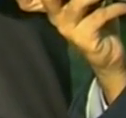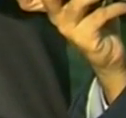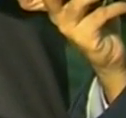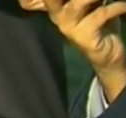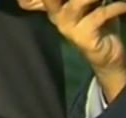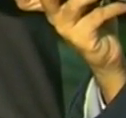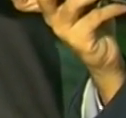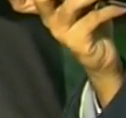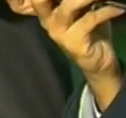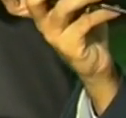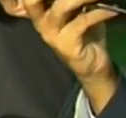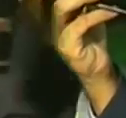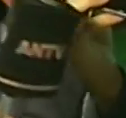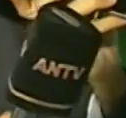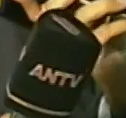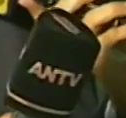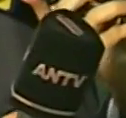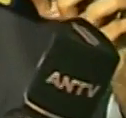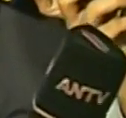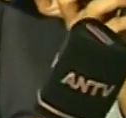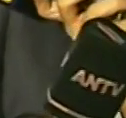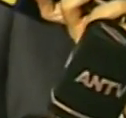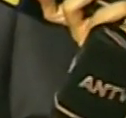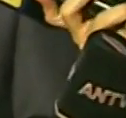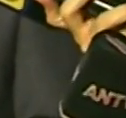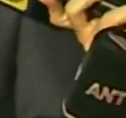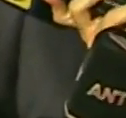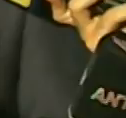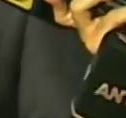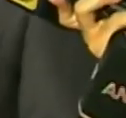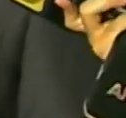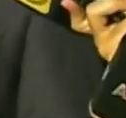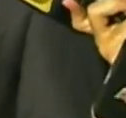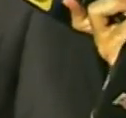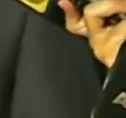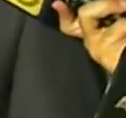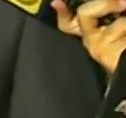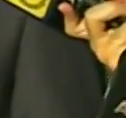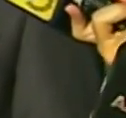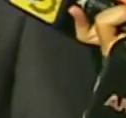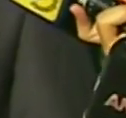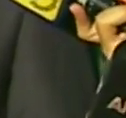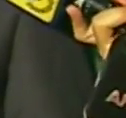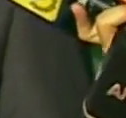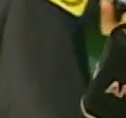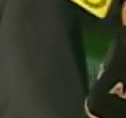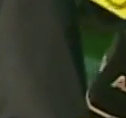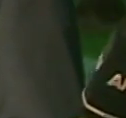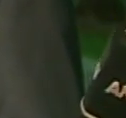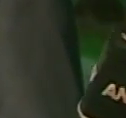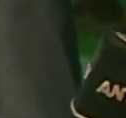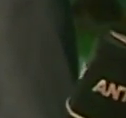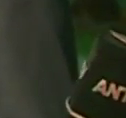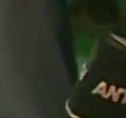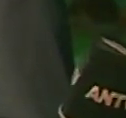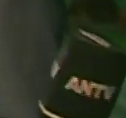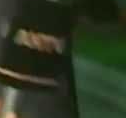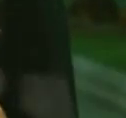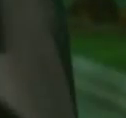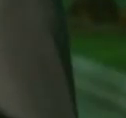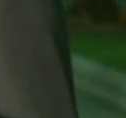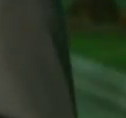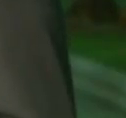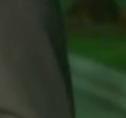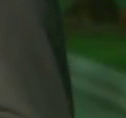consejos productivos de trabajadores. Constituyente, coméntenos acerca de la reestructuración de la deuda externa que pues está iniciando Venezuela en este